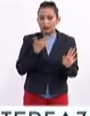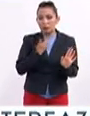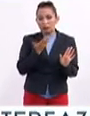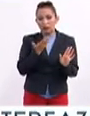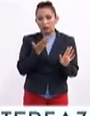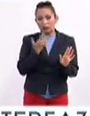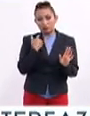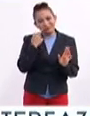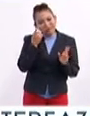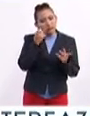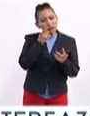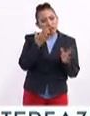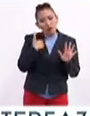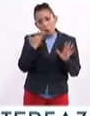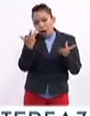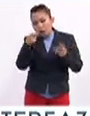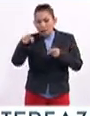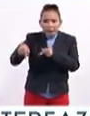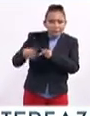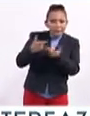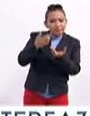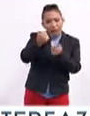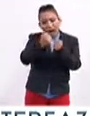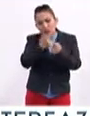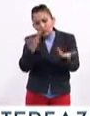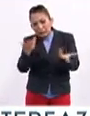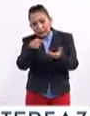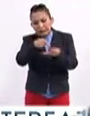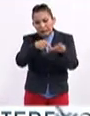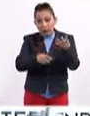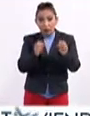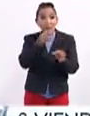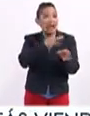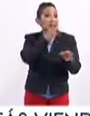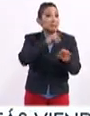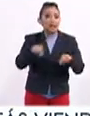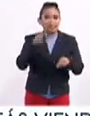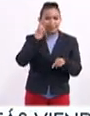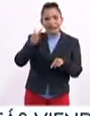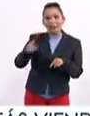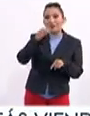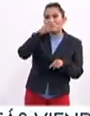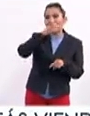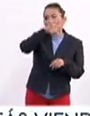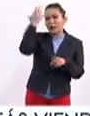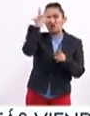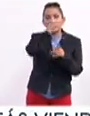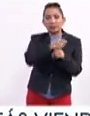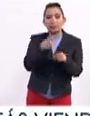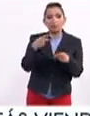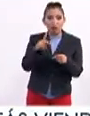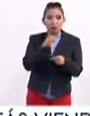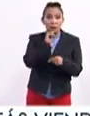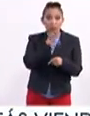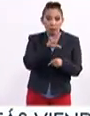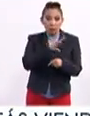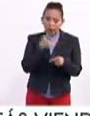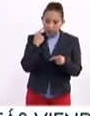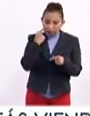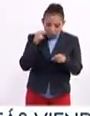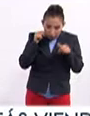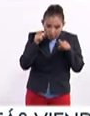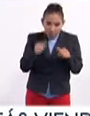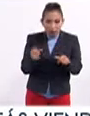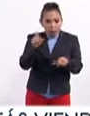branding también, ¿no? Decir, bueno, mira, yo he construido esto a lo largo de los años. No solamente es fiesta, o sea, aquí vemos las fotos más bonitas, pero también yo me la